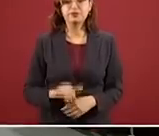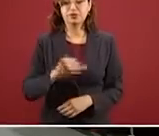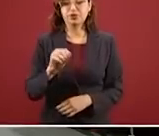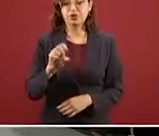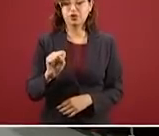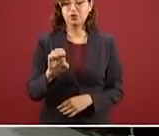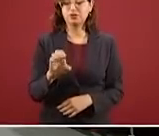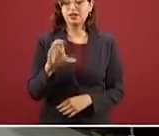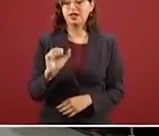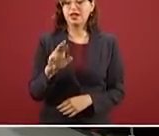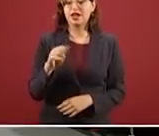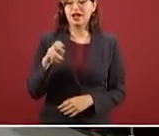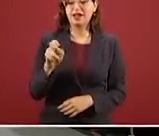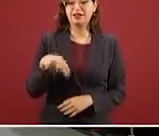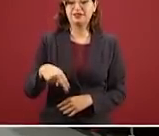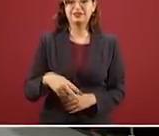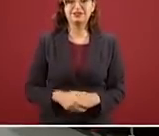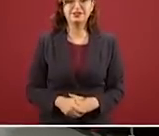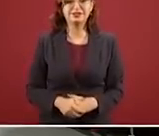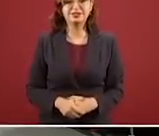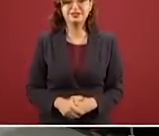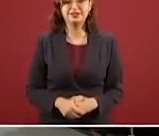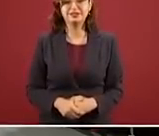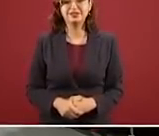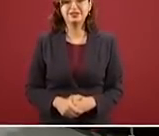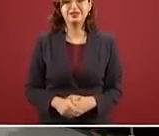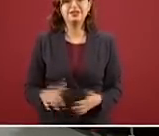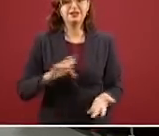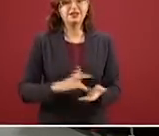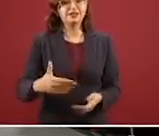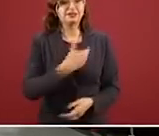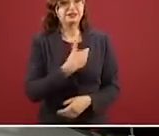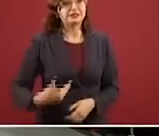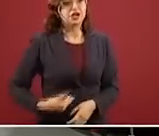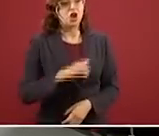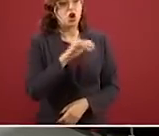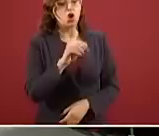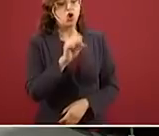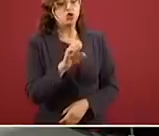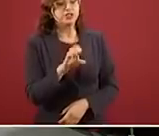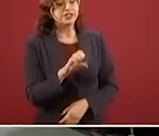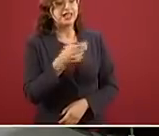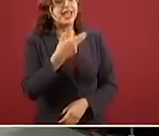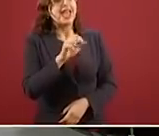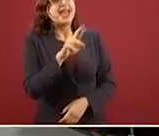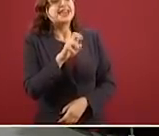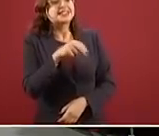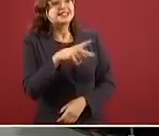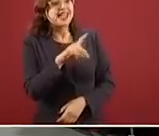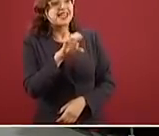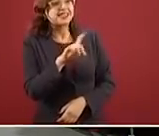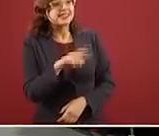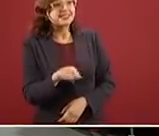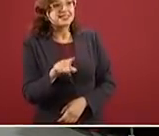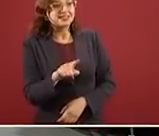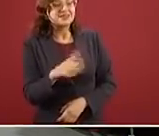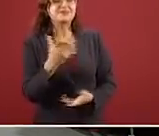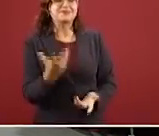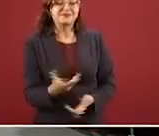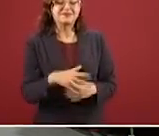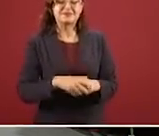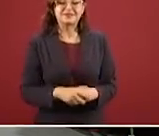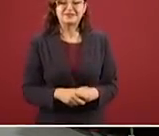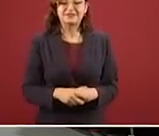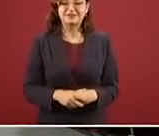Carmen Hernández. Gracias, presidente. José Hernández, de Escuanto. Perdón. Sí, José del Carmen Hernández